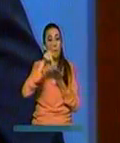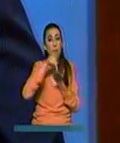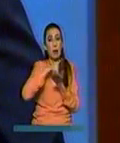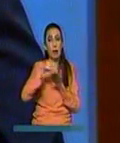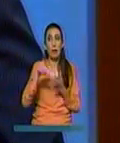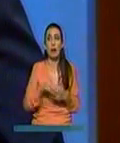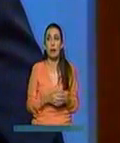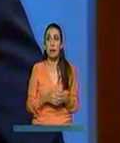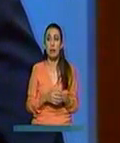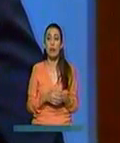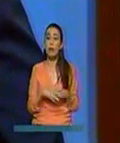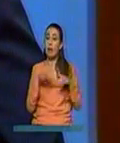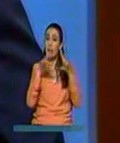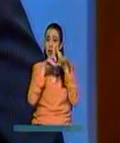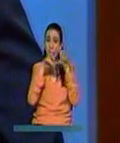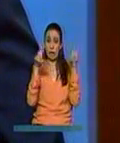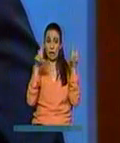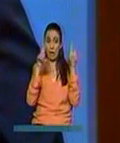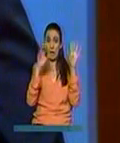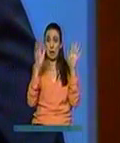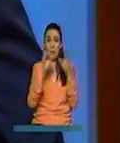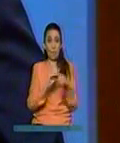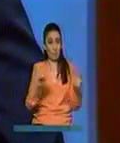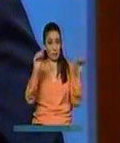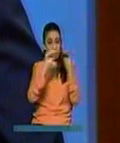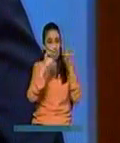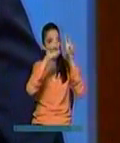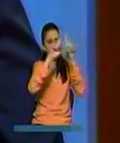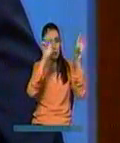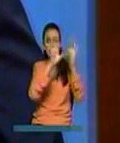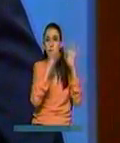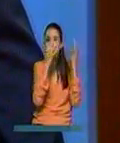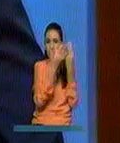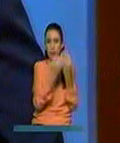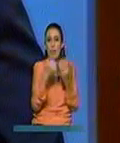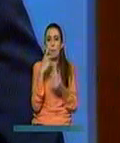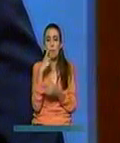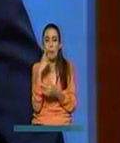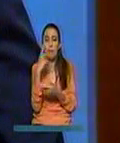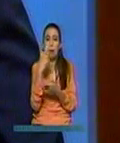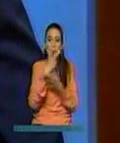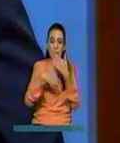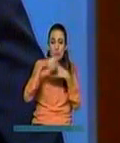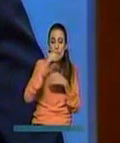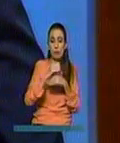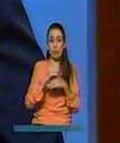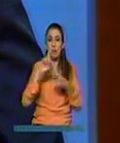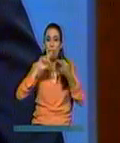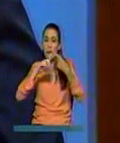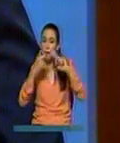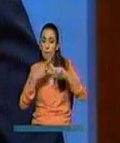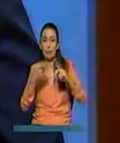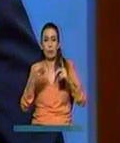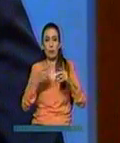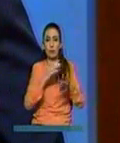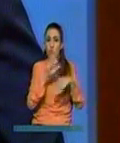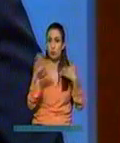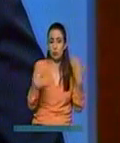empresas en la mayoría familiares, somos hermanos, papás, hijos, a veces un grupo de amigos que se unió a